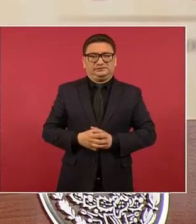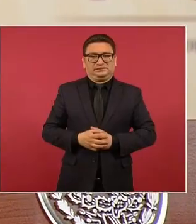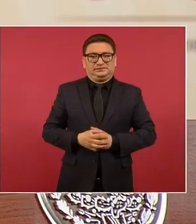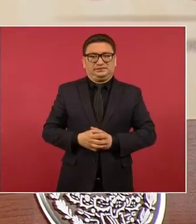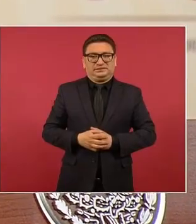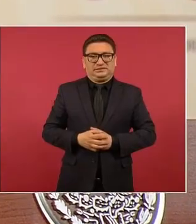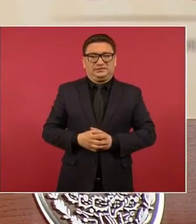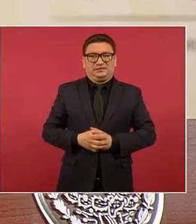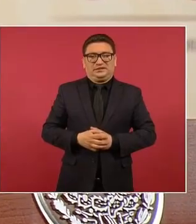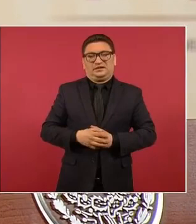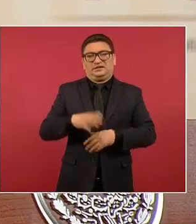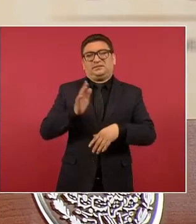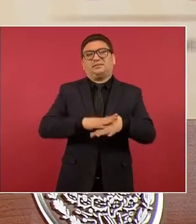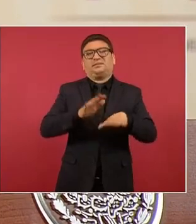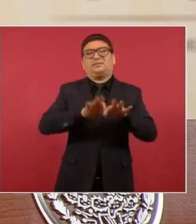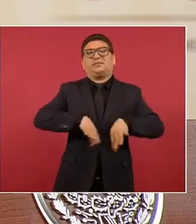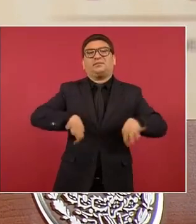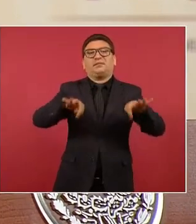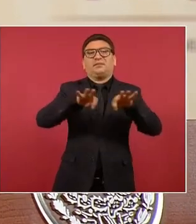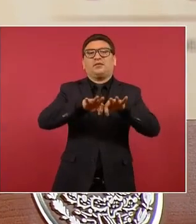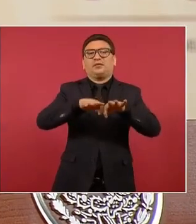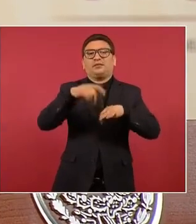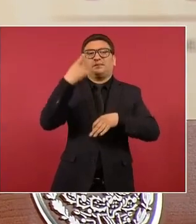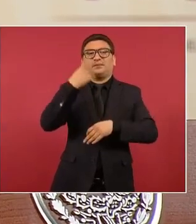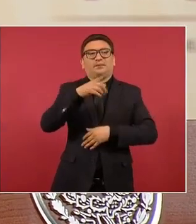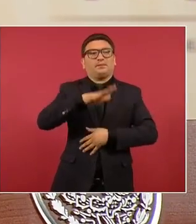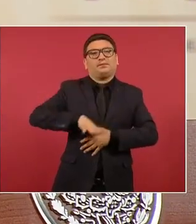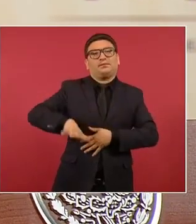abajo, casa por casa, porque se trabaja